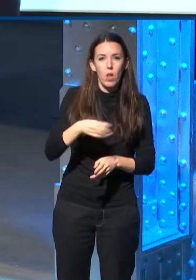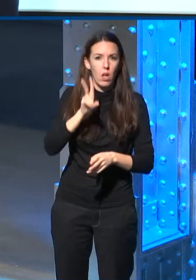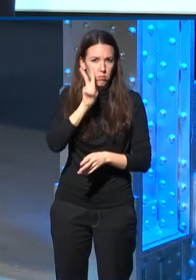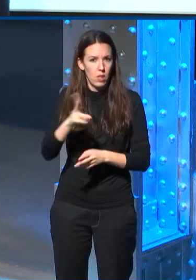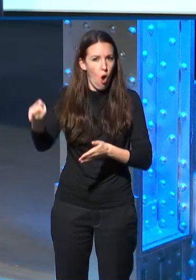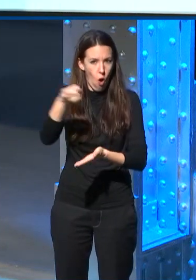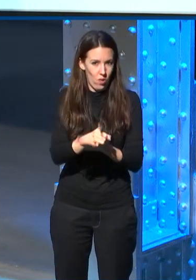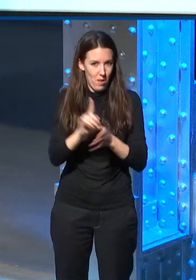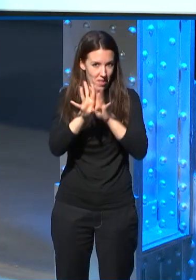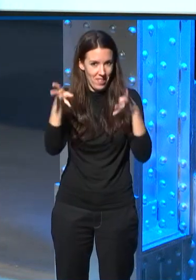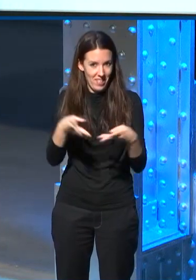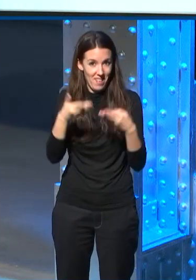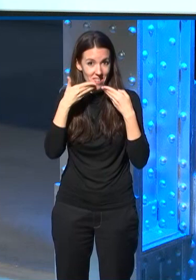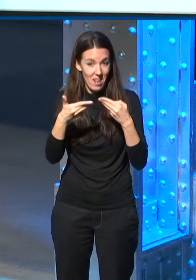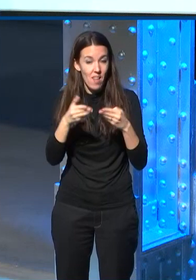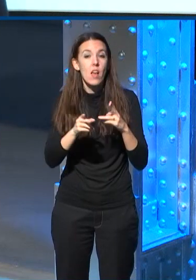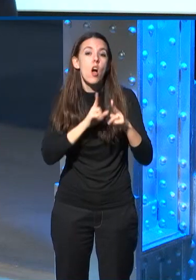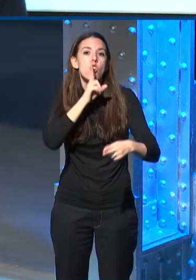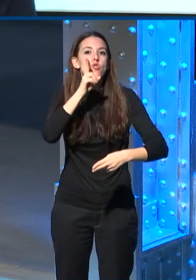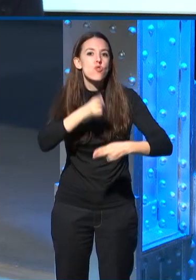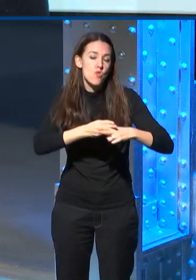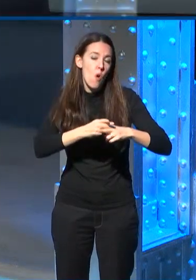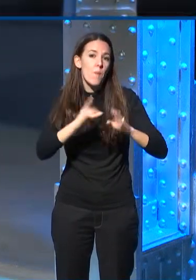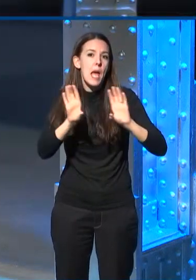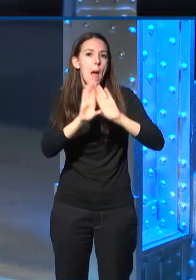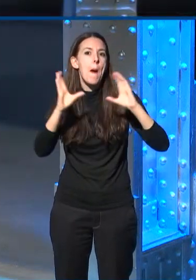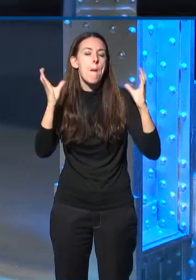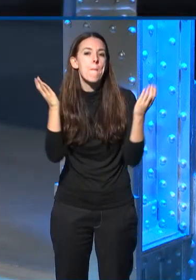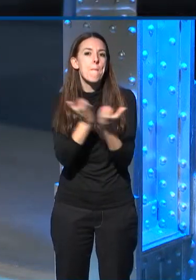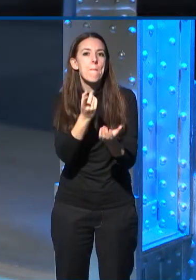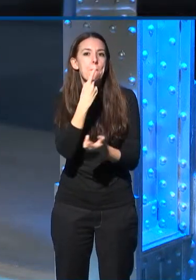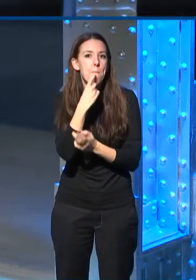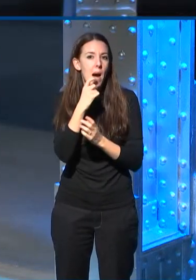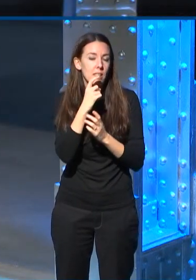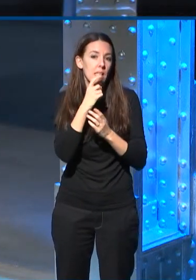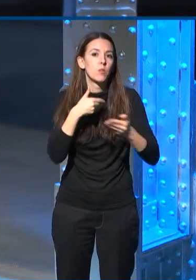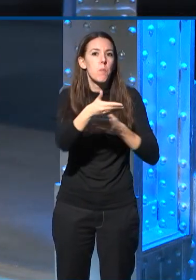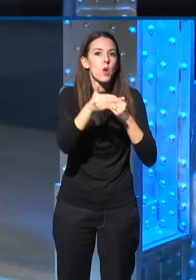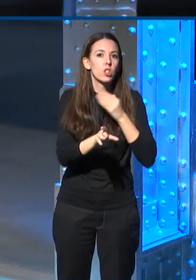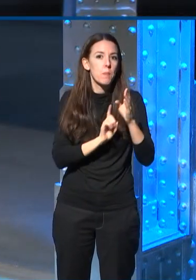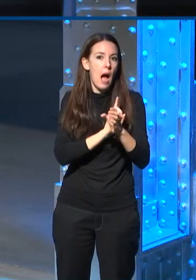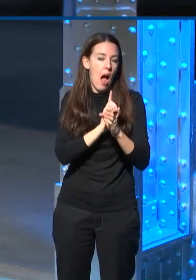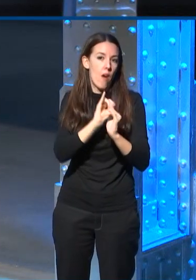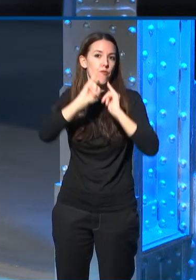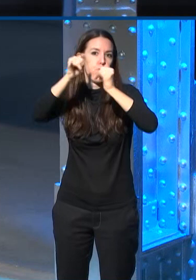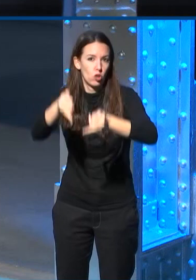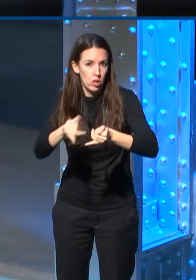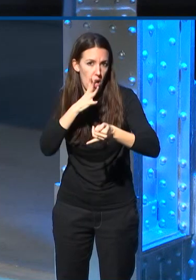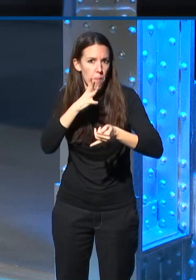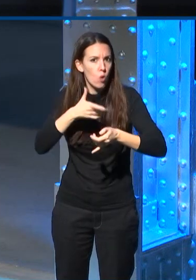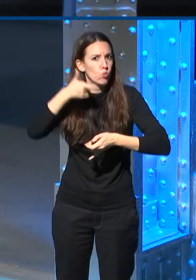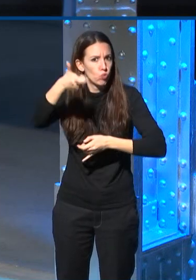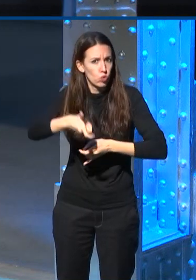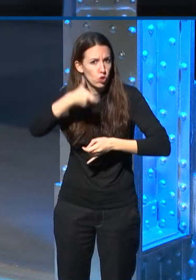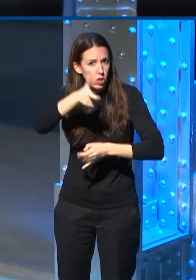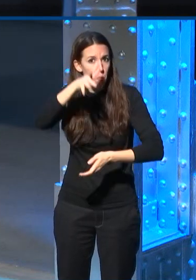volver a ver. Hemos llamado Marte la próxima frontera. Dicen que cuando vayamos a Marte va a ser la próxima frontera por muchísimo tiempo, porque